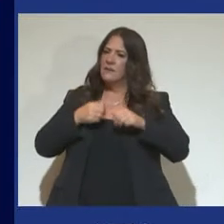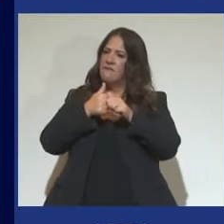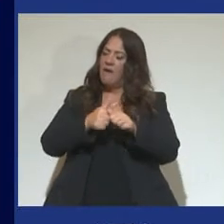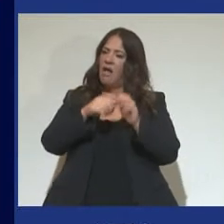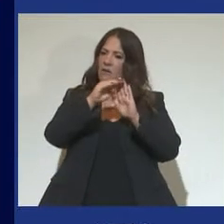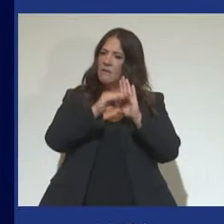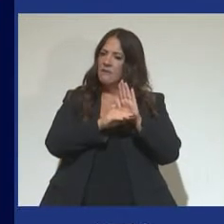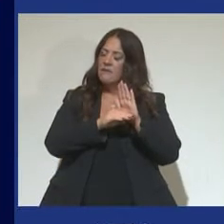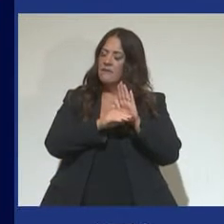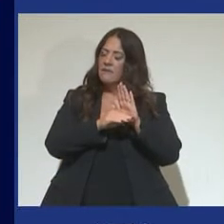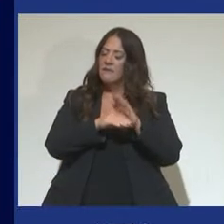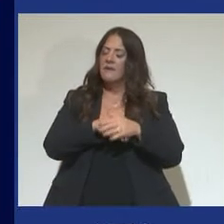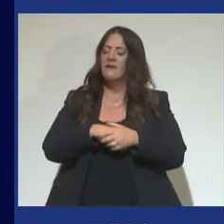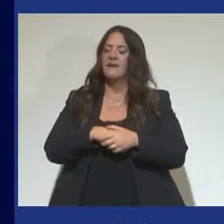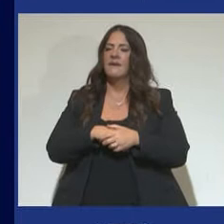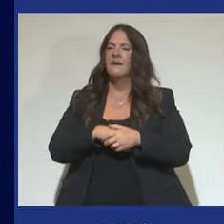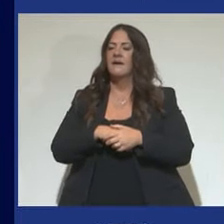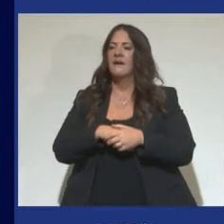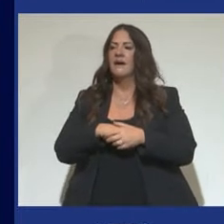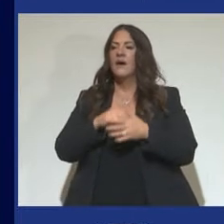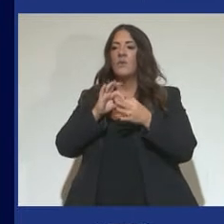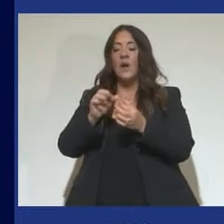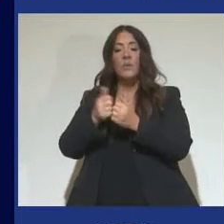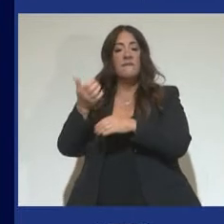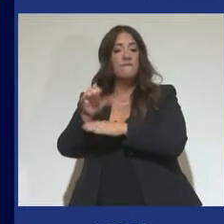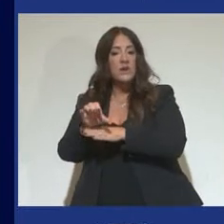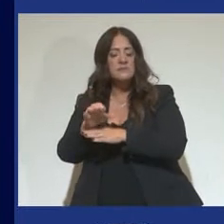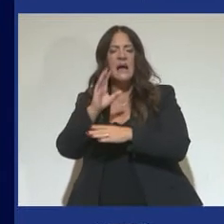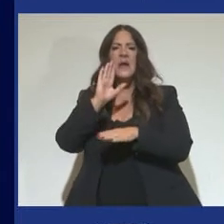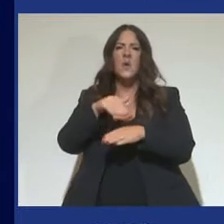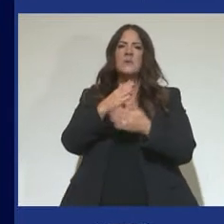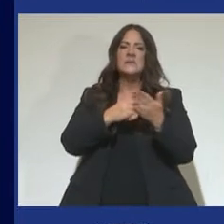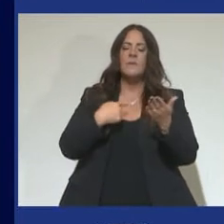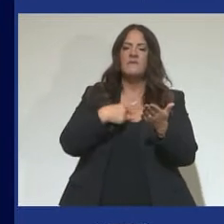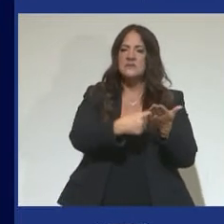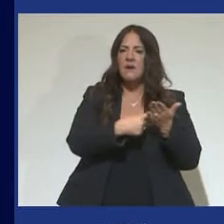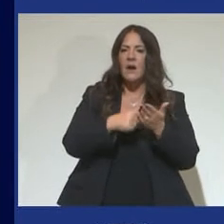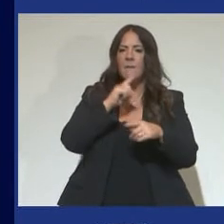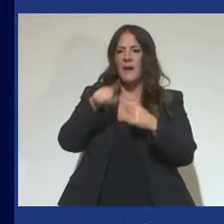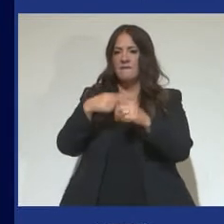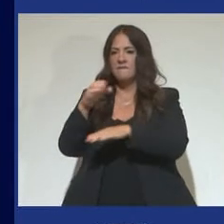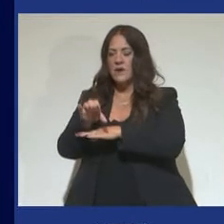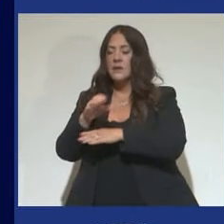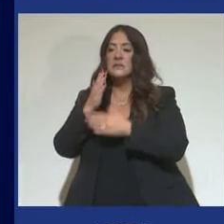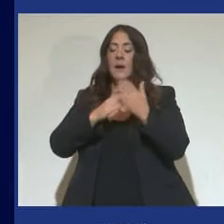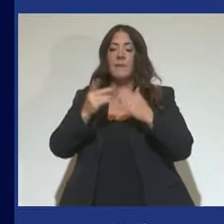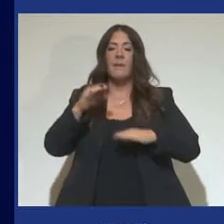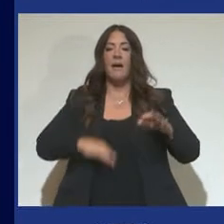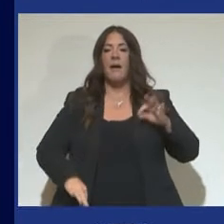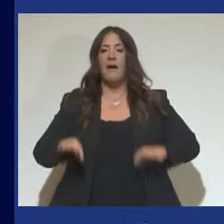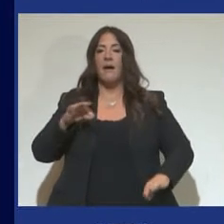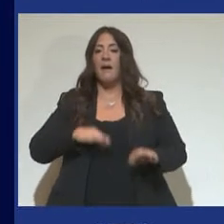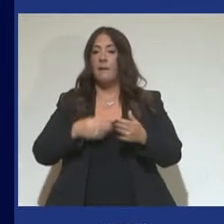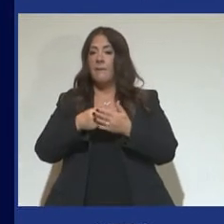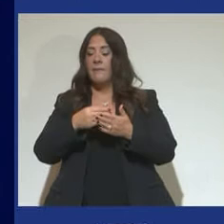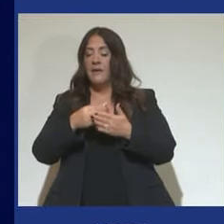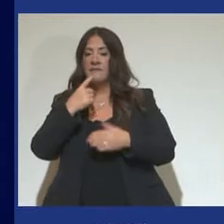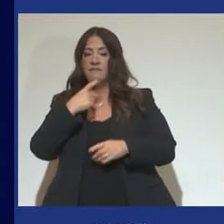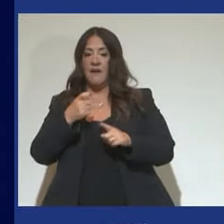y vamos a ir adelante en cuanto a hacer respetar las leyes y hay gente que está